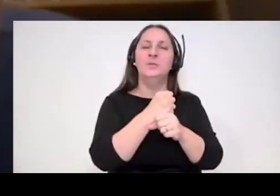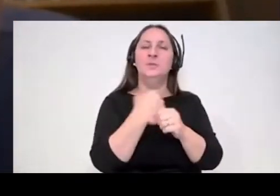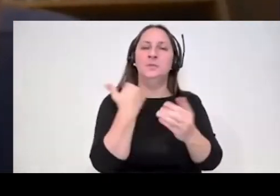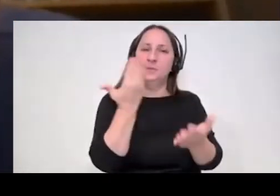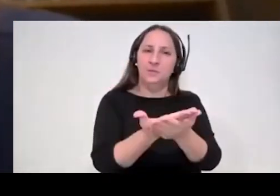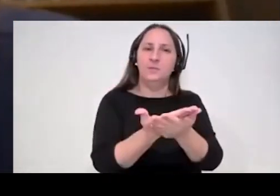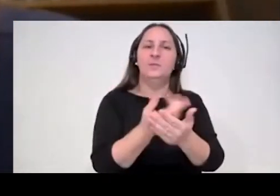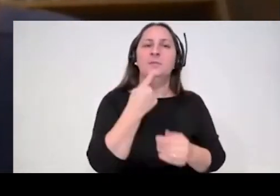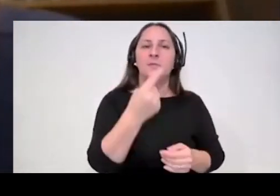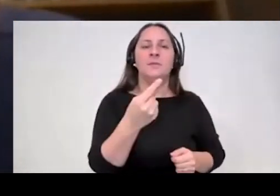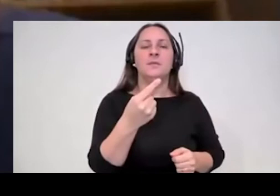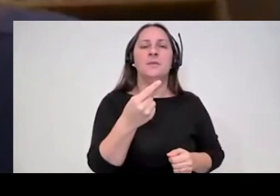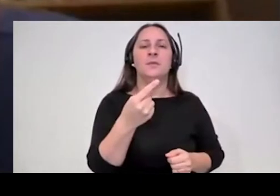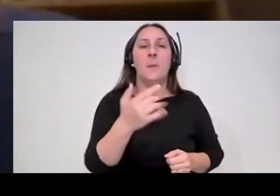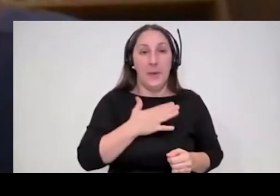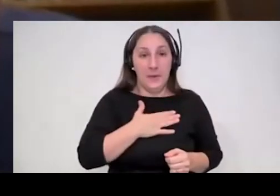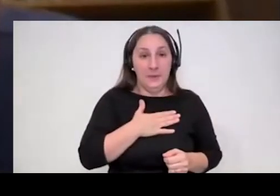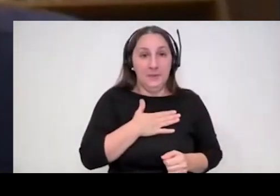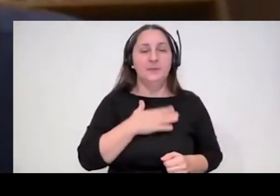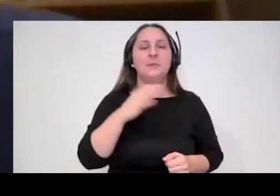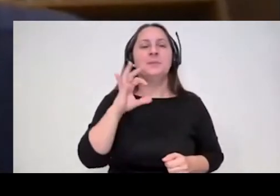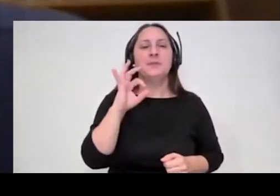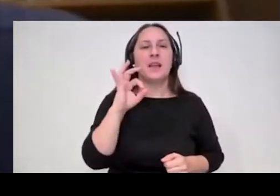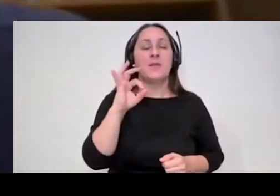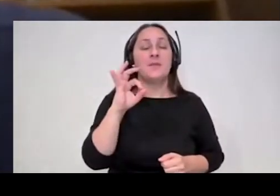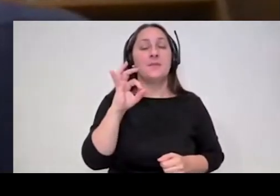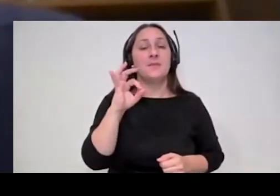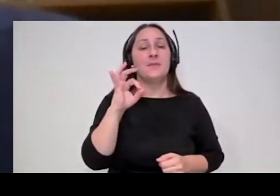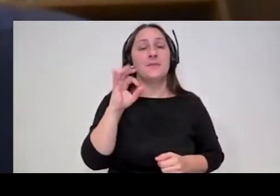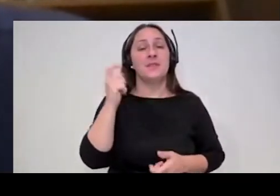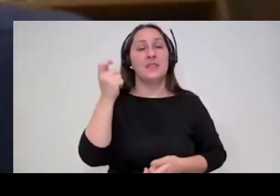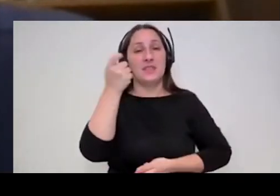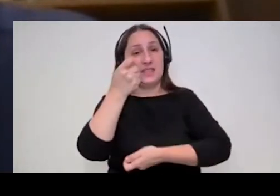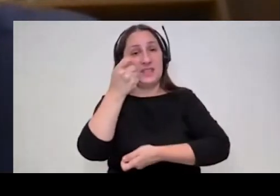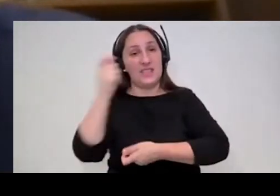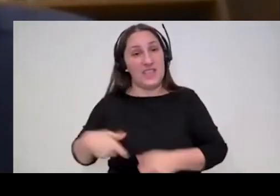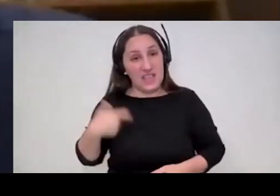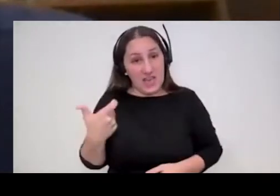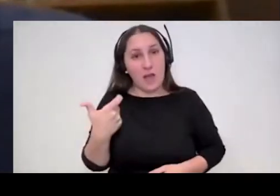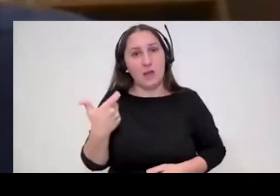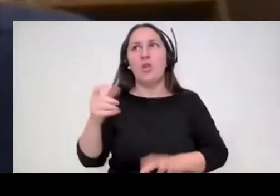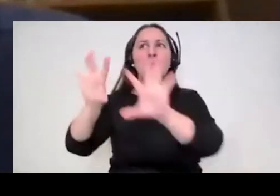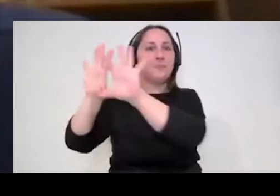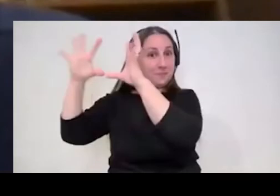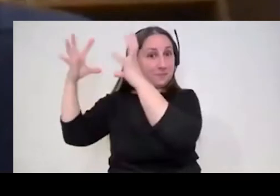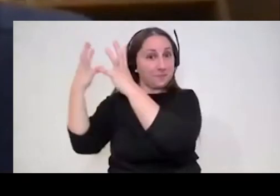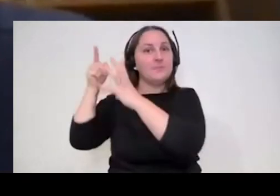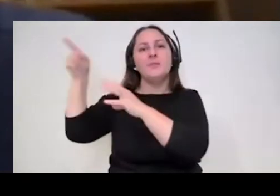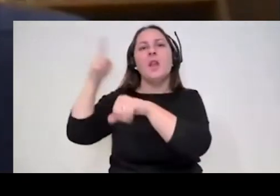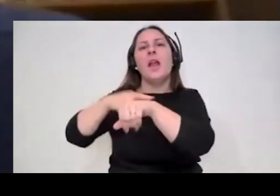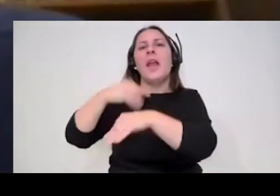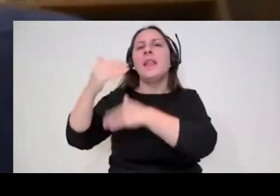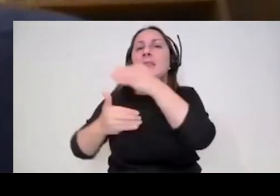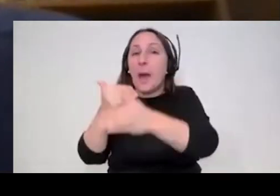permití decir que para mí la organización sindical en el plano internacional está en una etapa de organización sindical por